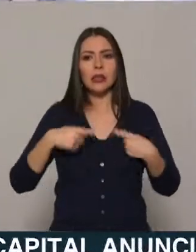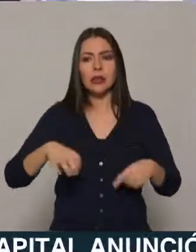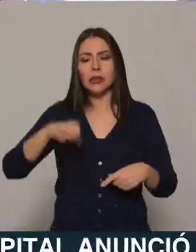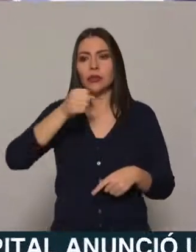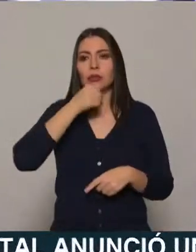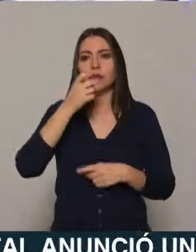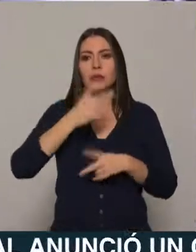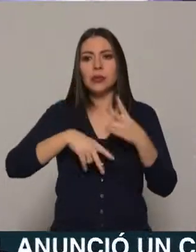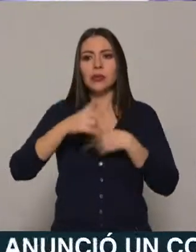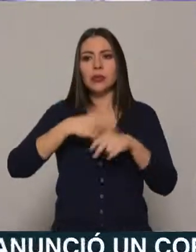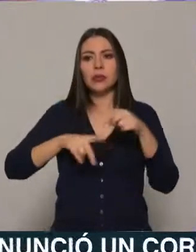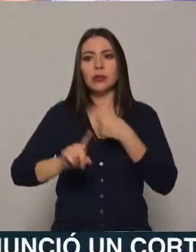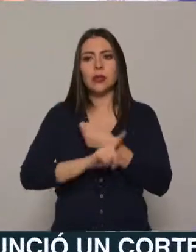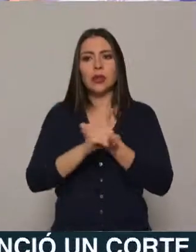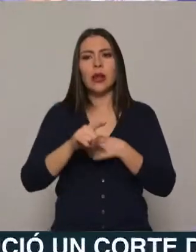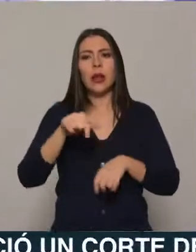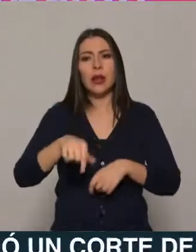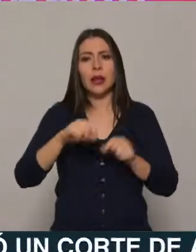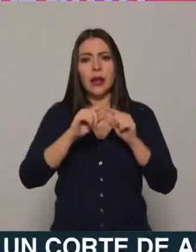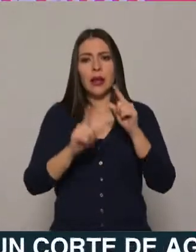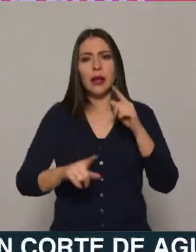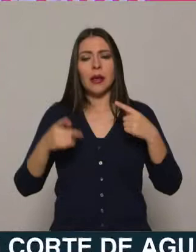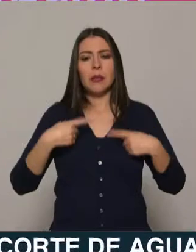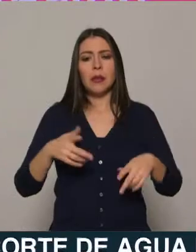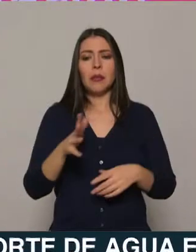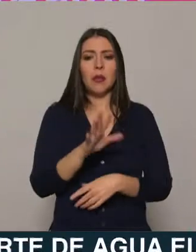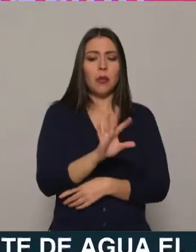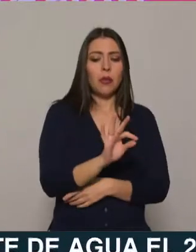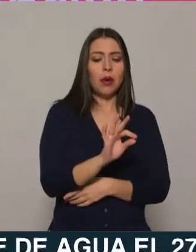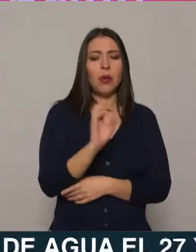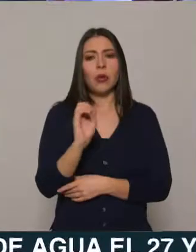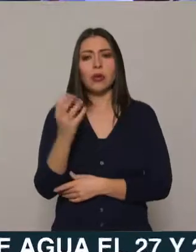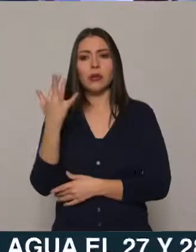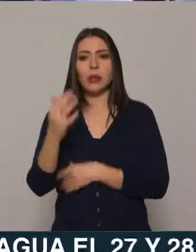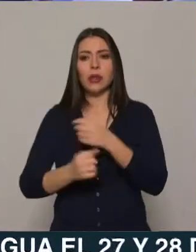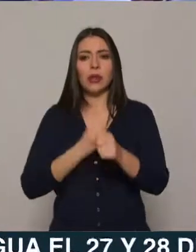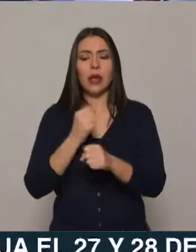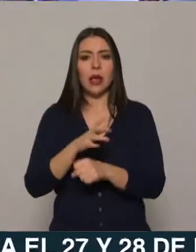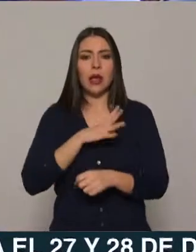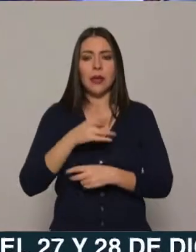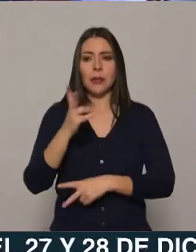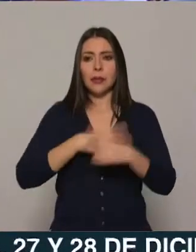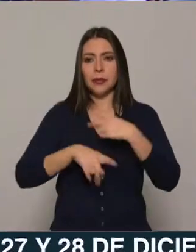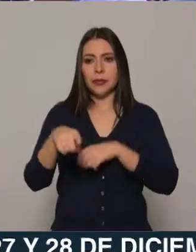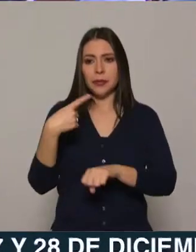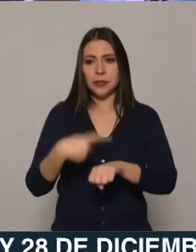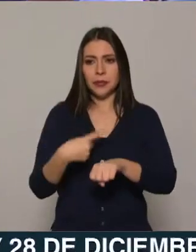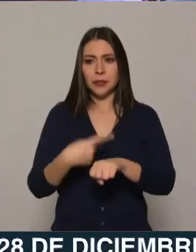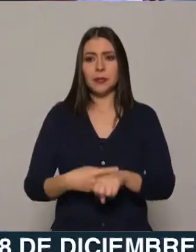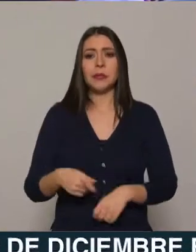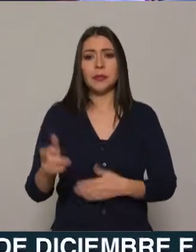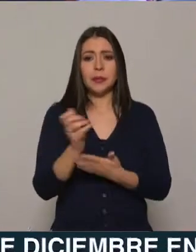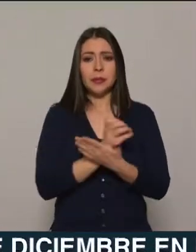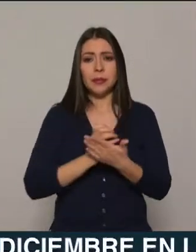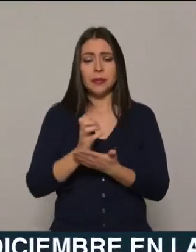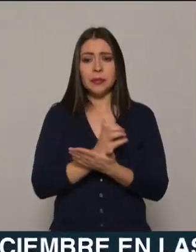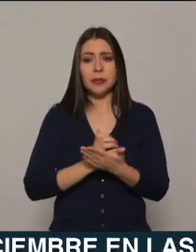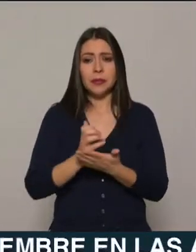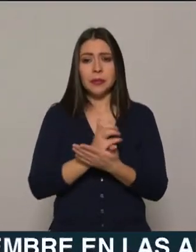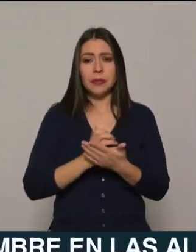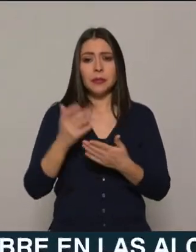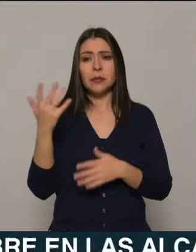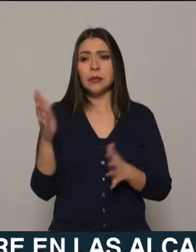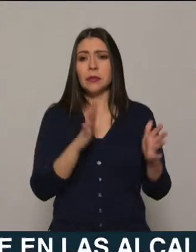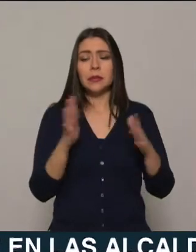el país se presenta en pacientes de 40 o 50 años. El tratamiento que los pacientes llegan a requerir tiene un costo aproximado